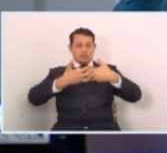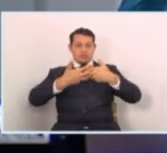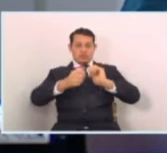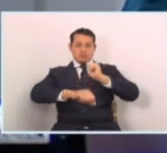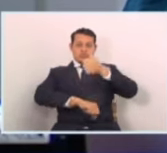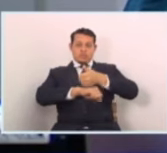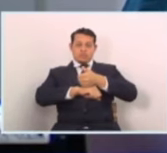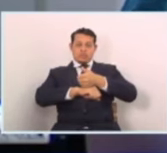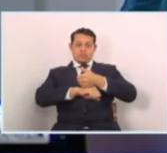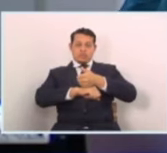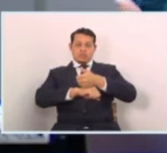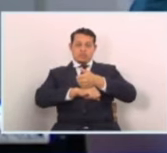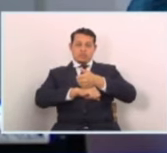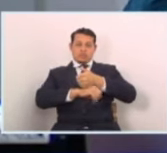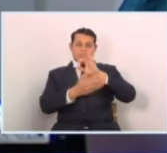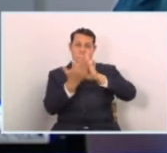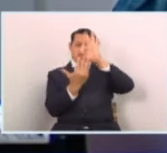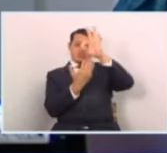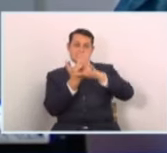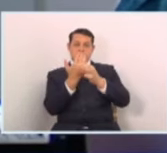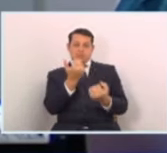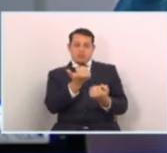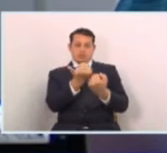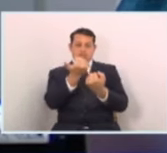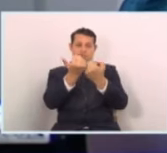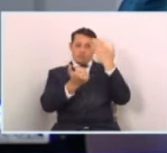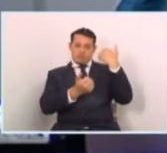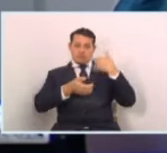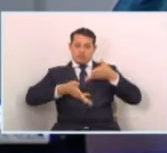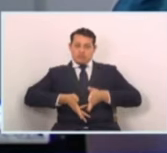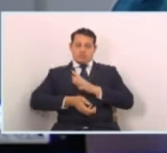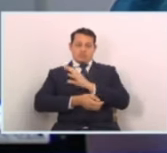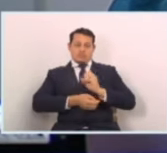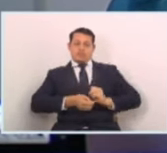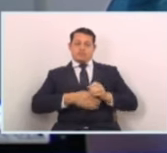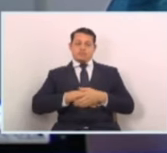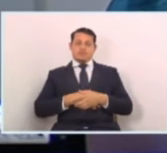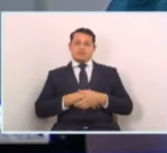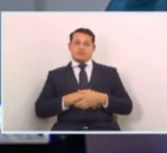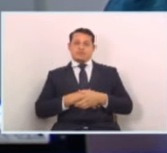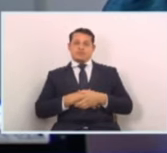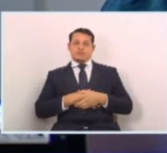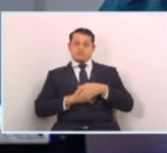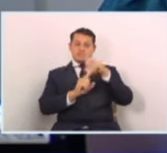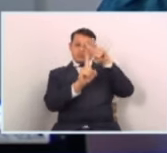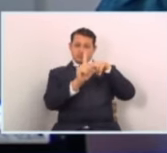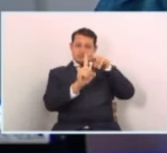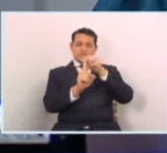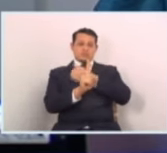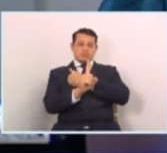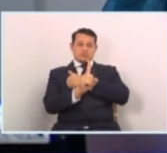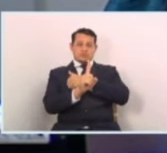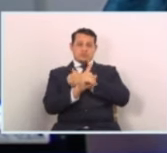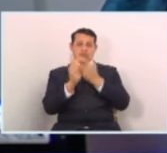adecuada implementación de los programas de apoyo a la mujer salvadoreña, que una figura que debe